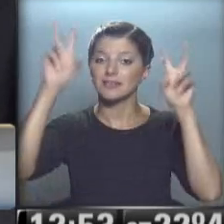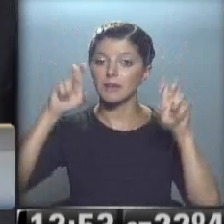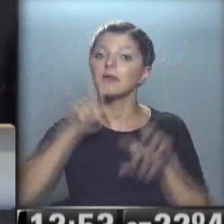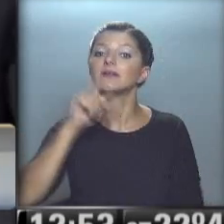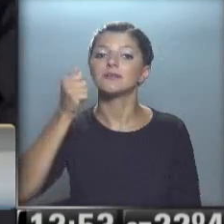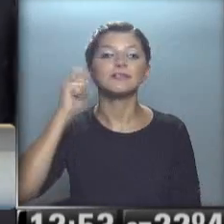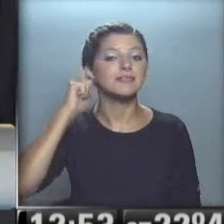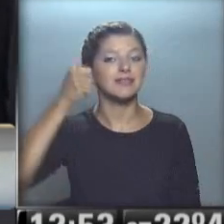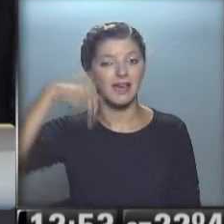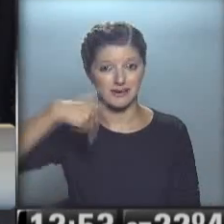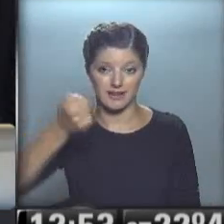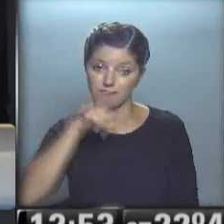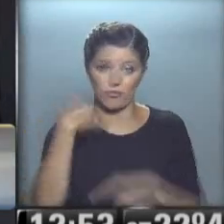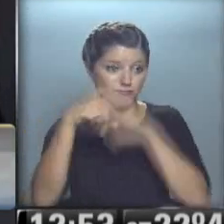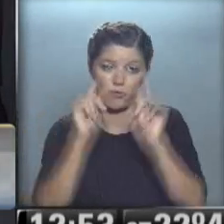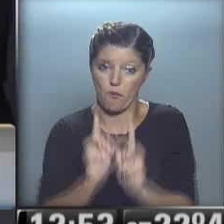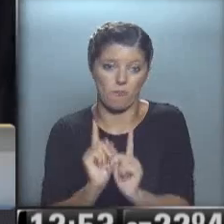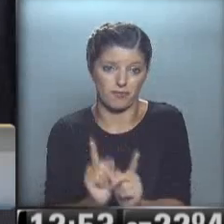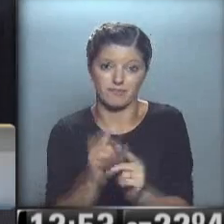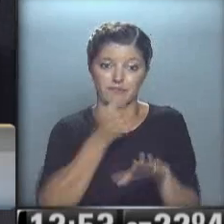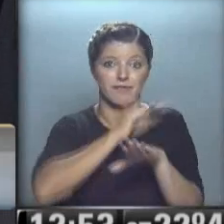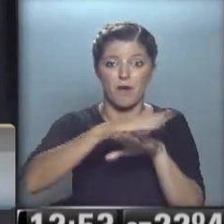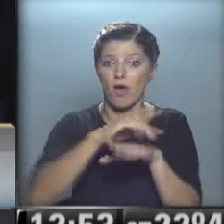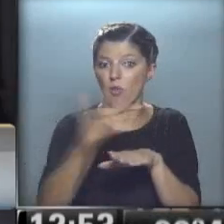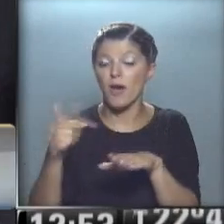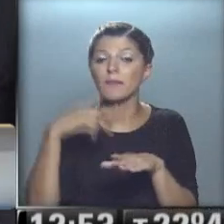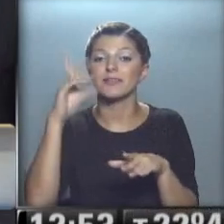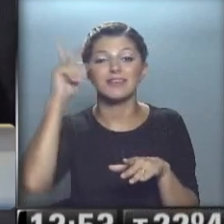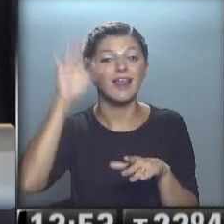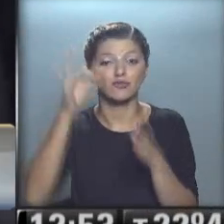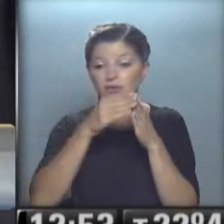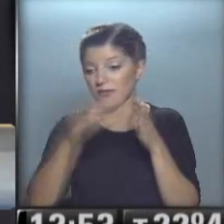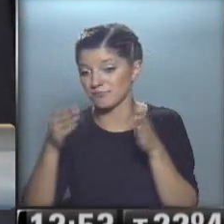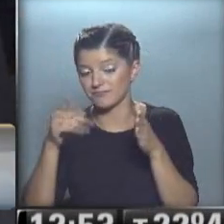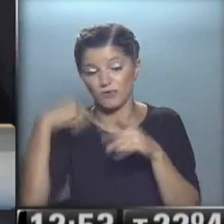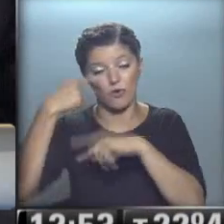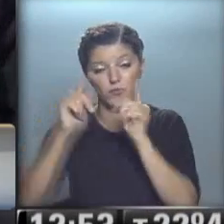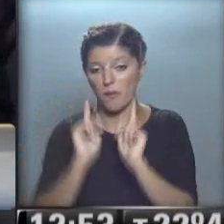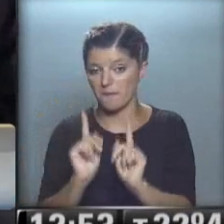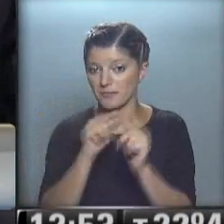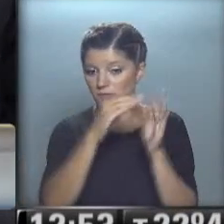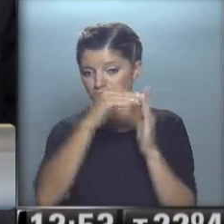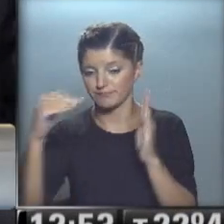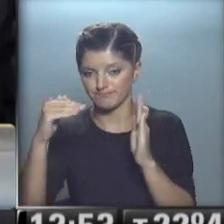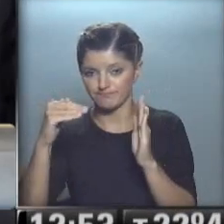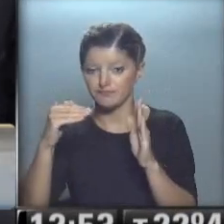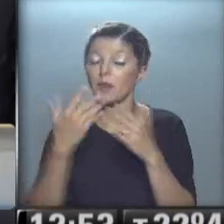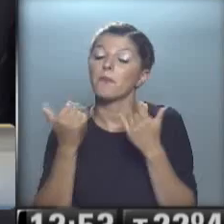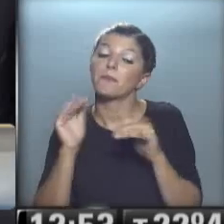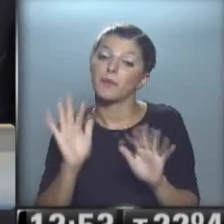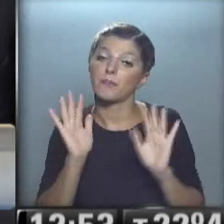tacna quedó igual quedó sin salida al mar porque la línea hasta las 8 mill sigue siendo la la horizontal el Paralelo Pero